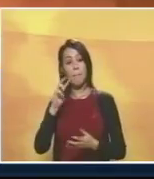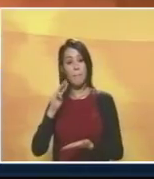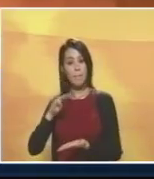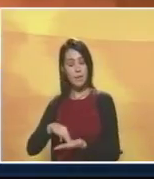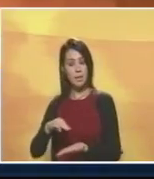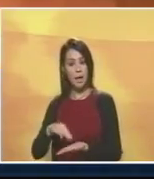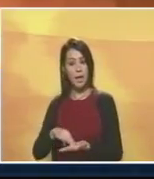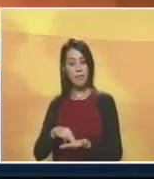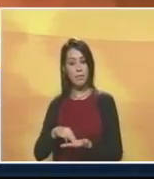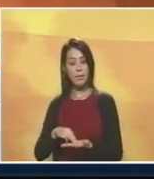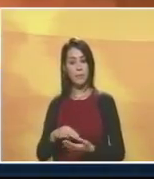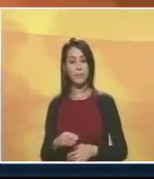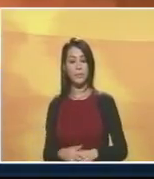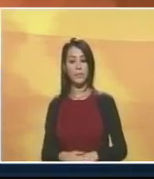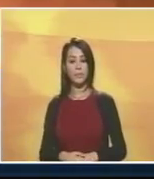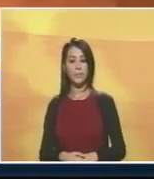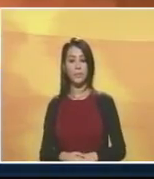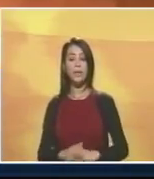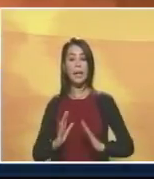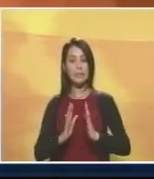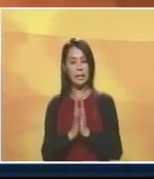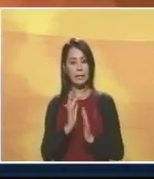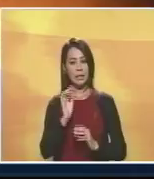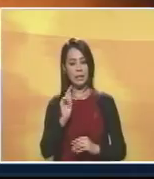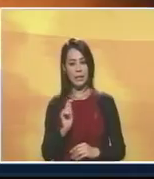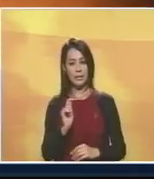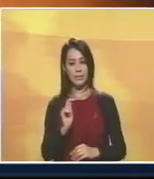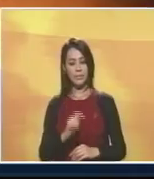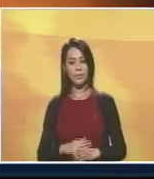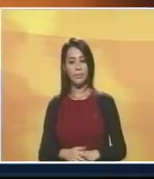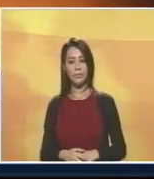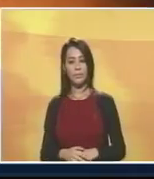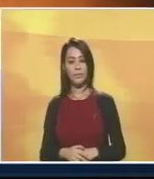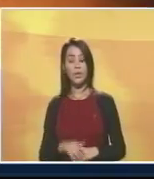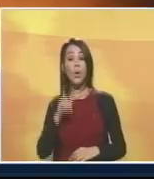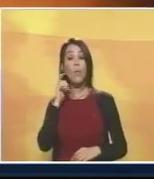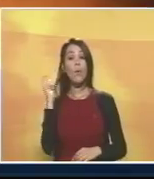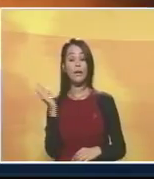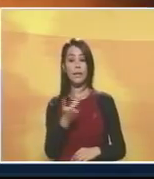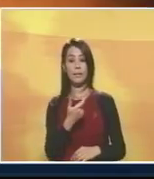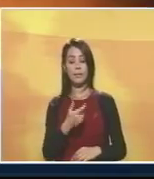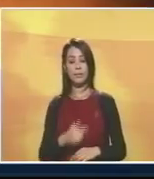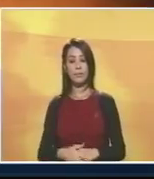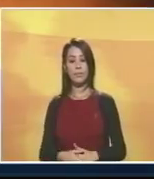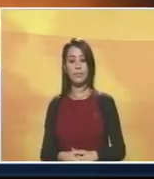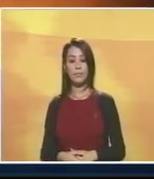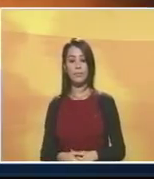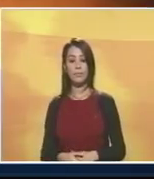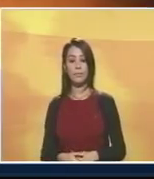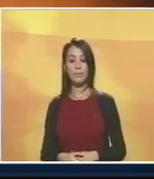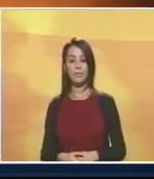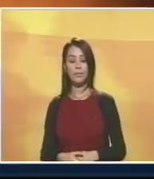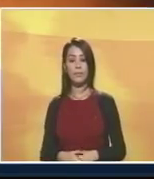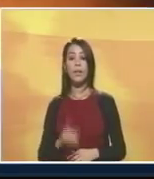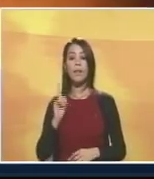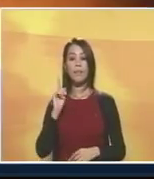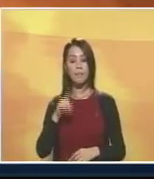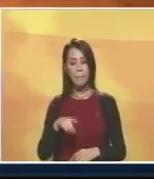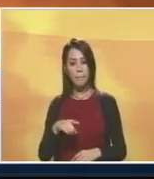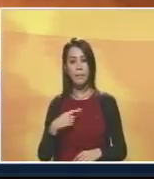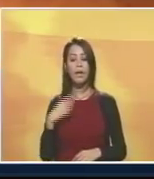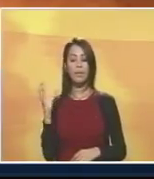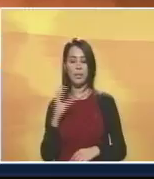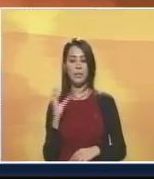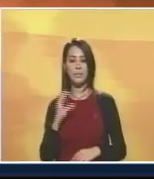Miranda, específicamente Santa Teresa, también Guarena, Guatire, y una gran parte también de la Gran